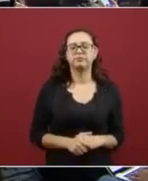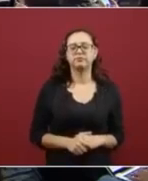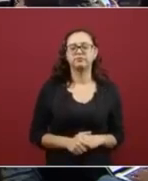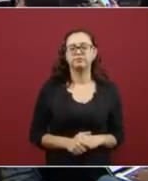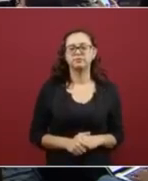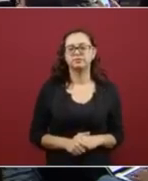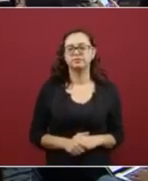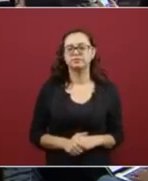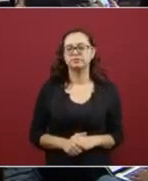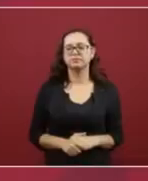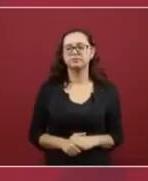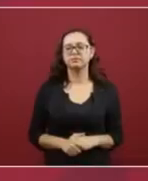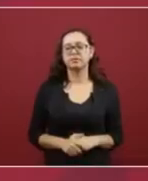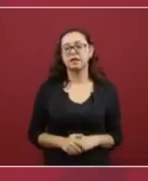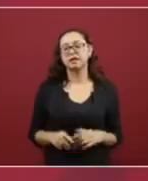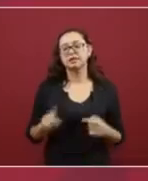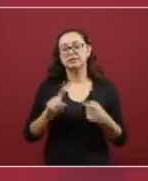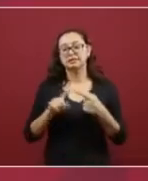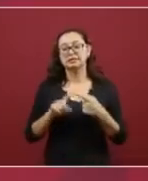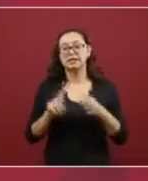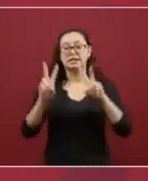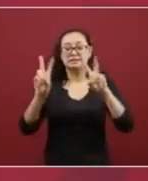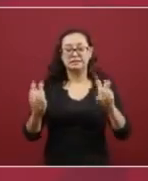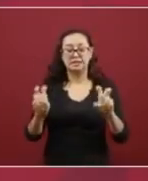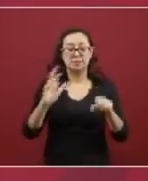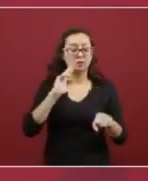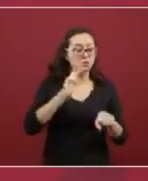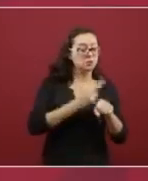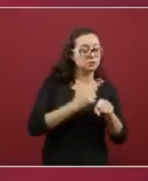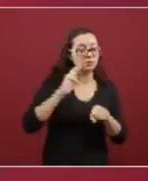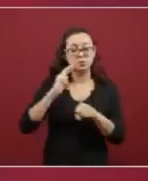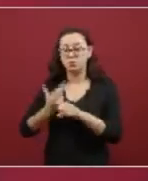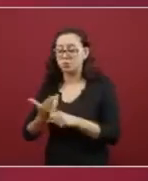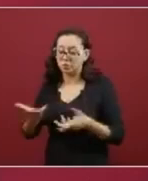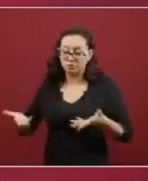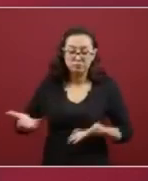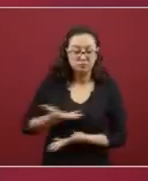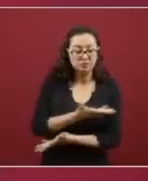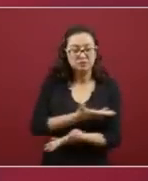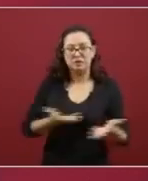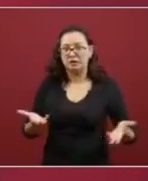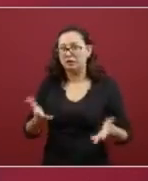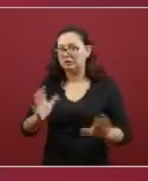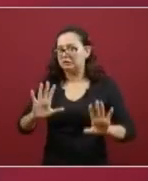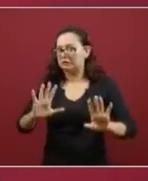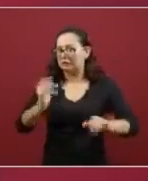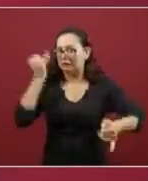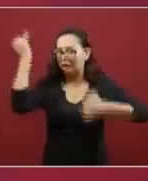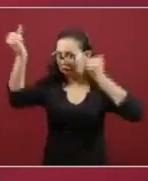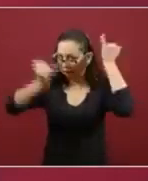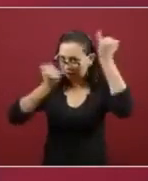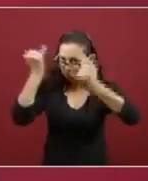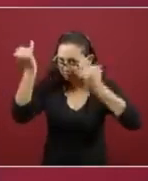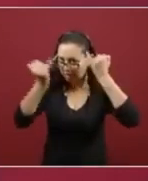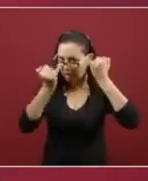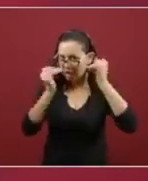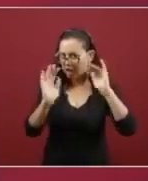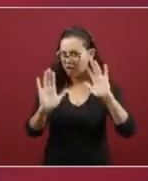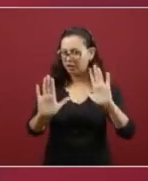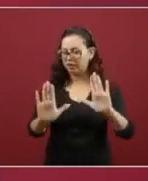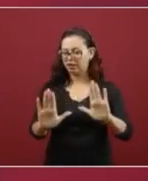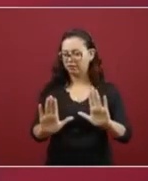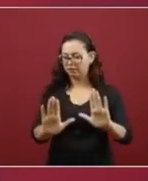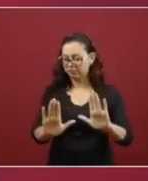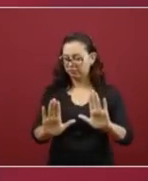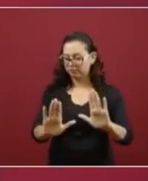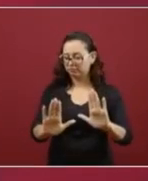el caso de la corresponsabilidad, que no se vaya a malinterpretar, porque como parte de la